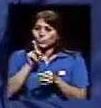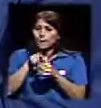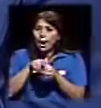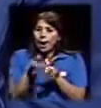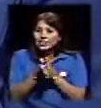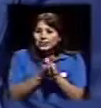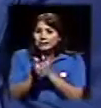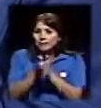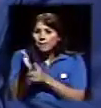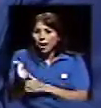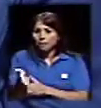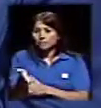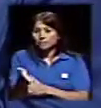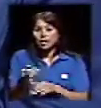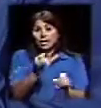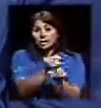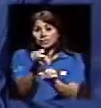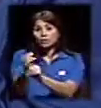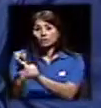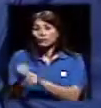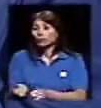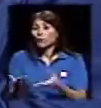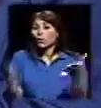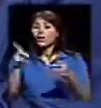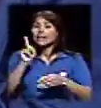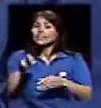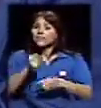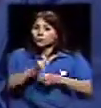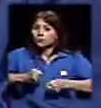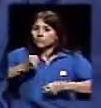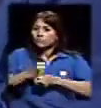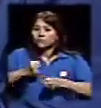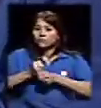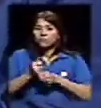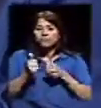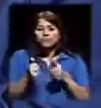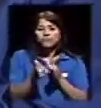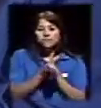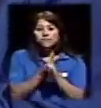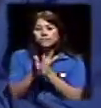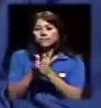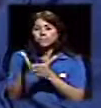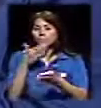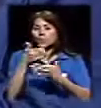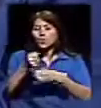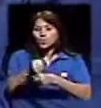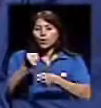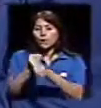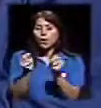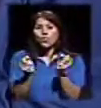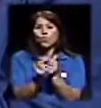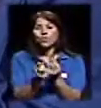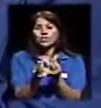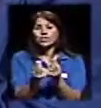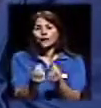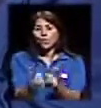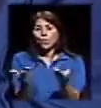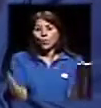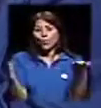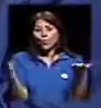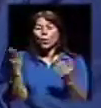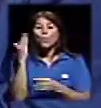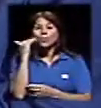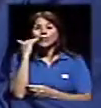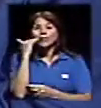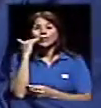¿verdad? Las instituciones públicas tenemos que ser muy eficientes y hacer una buena gestión con los recursos públicos que tenemos, porque no